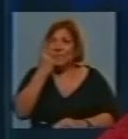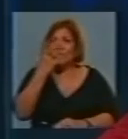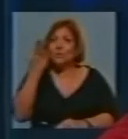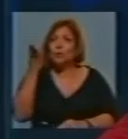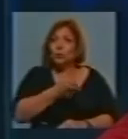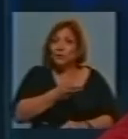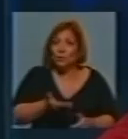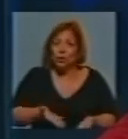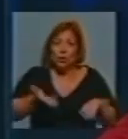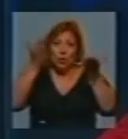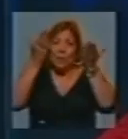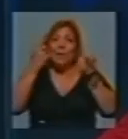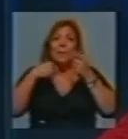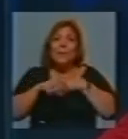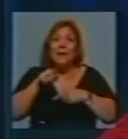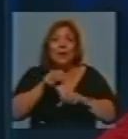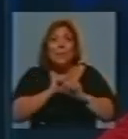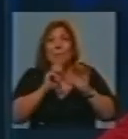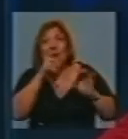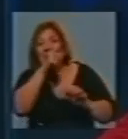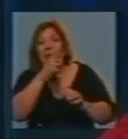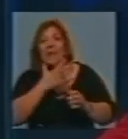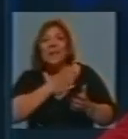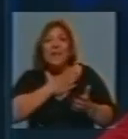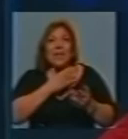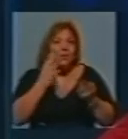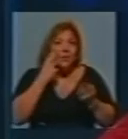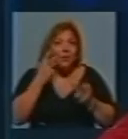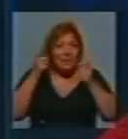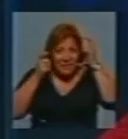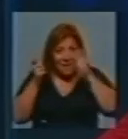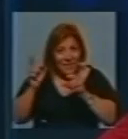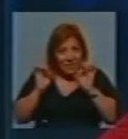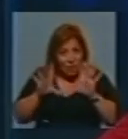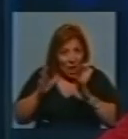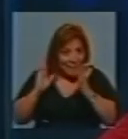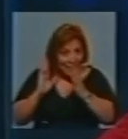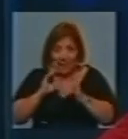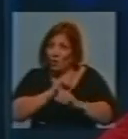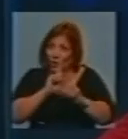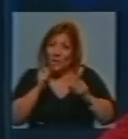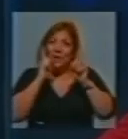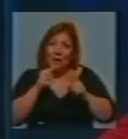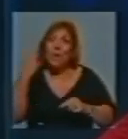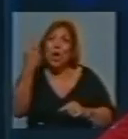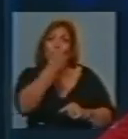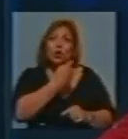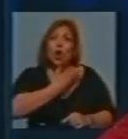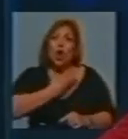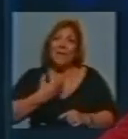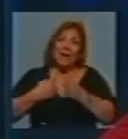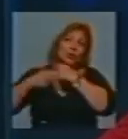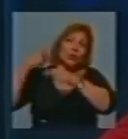25%, hay que recordar que este mal crónico de Venezuela no es solo del periodo de Chávez, sino que también afectó a otros gobiernos anteriores a